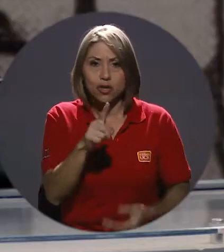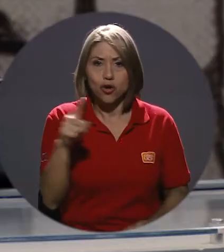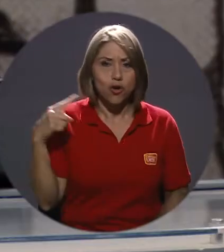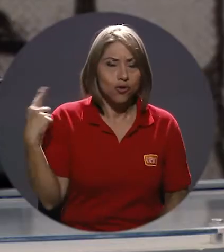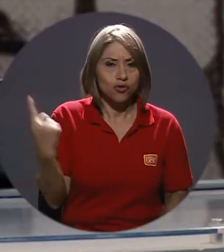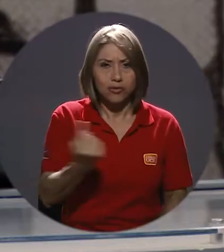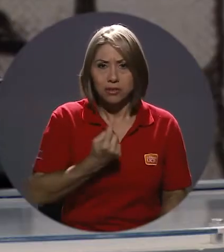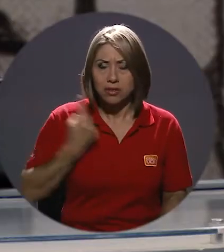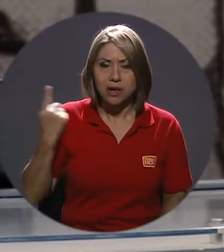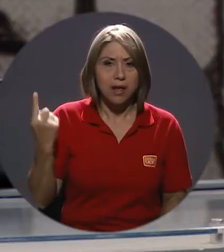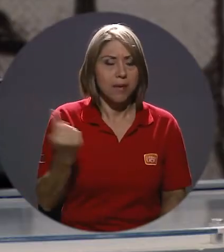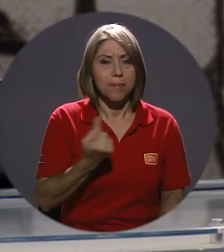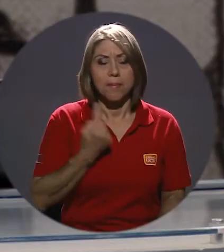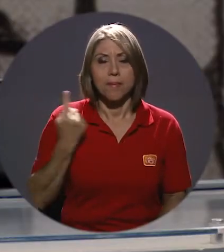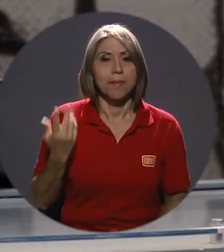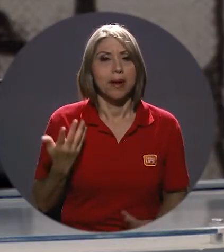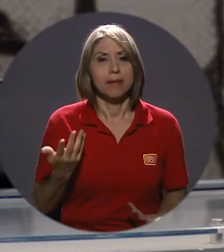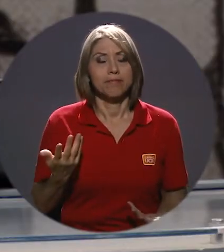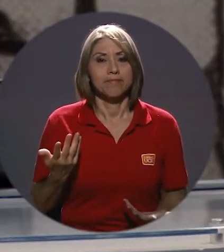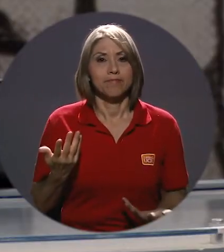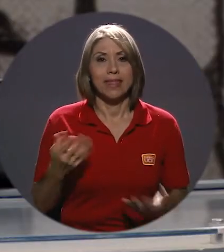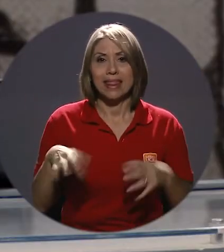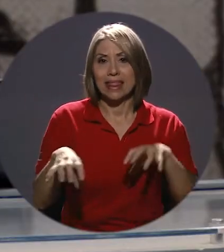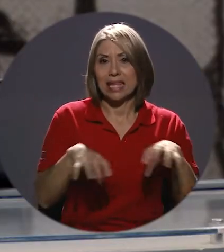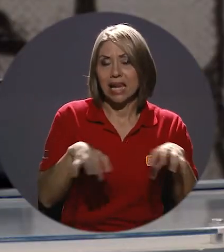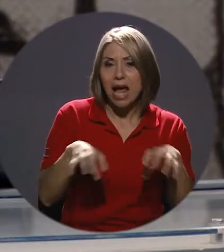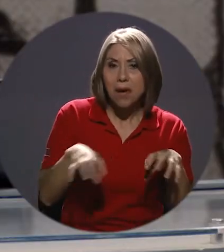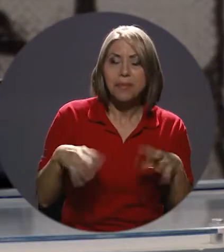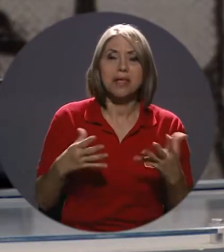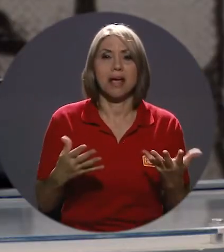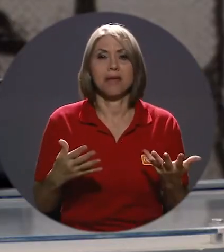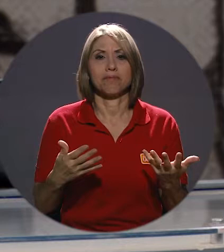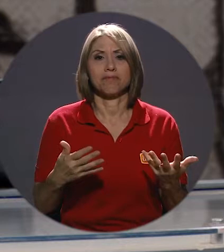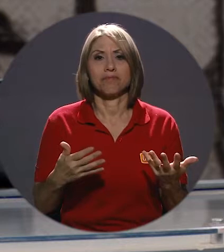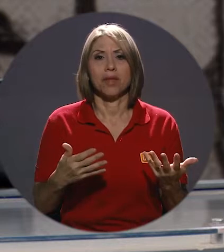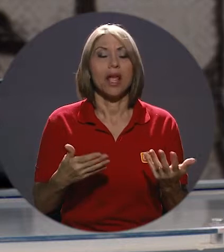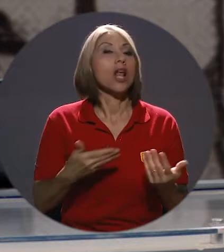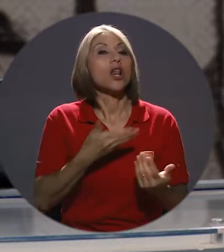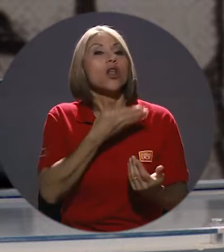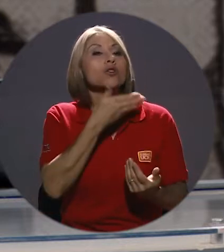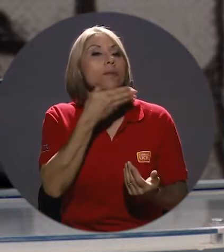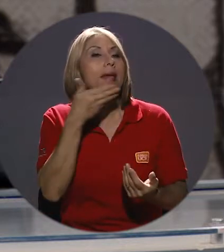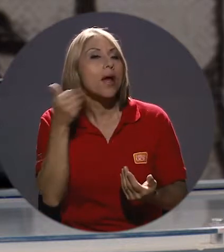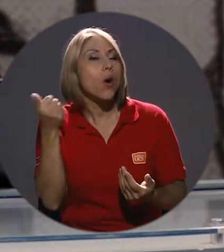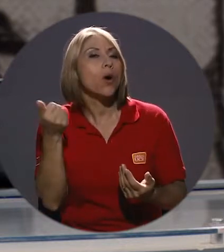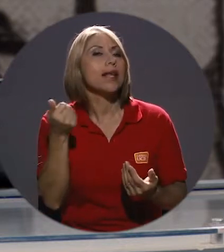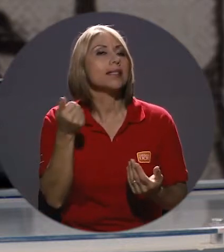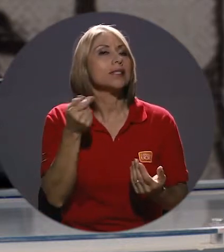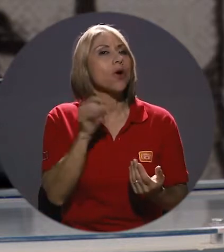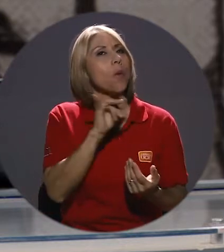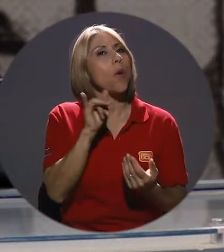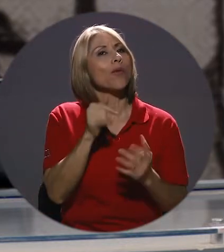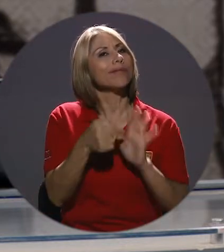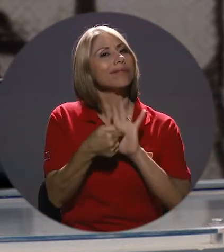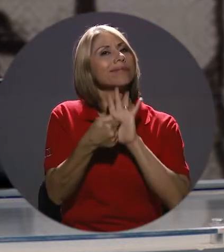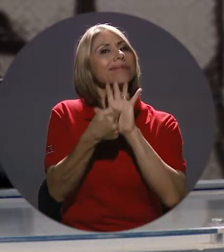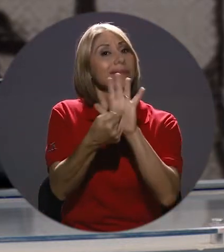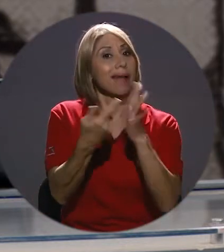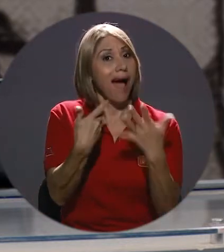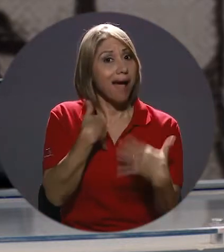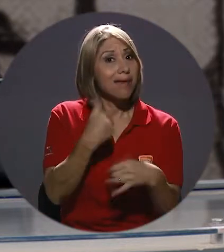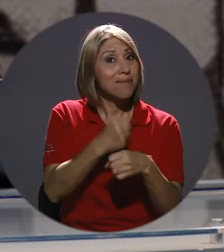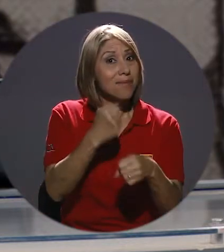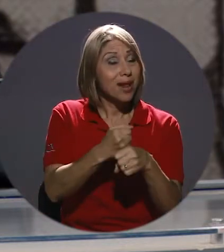¿verdad?, la dinámica y los mejores, pareciera, indicadores de empleo son favorables, ¿verdad? Y